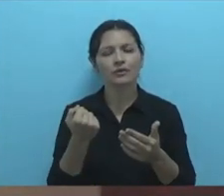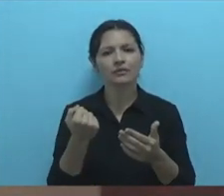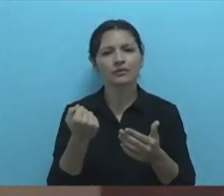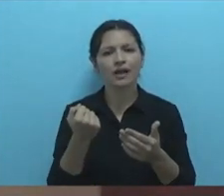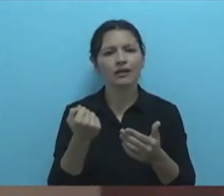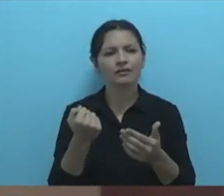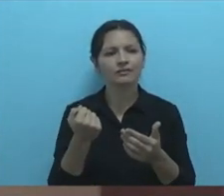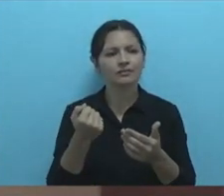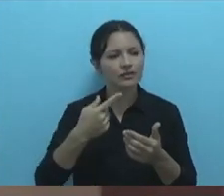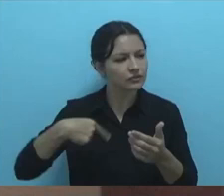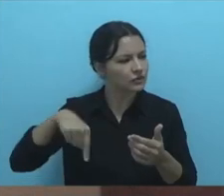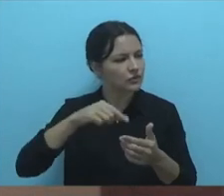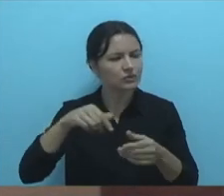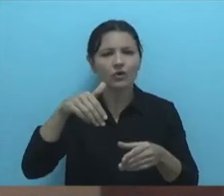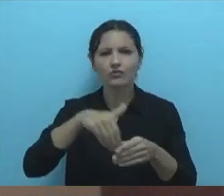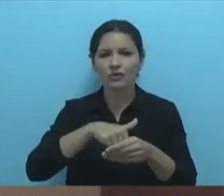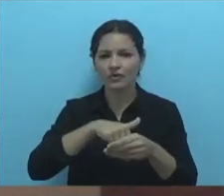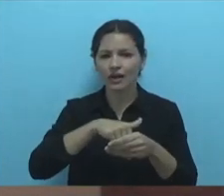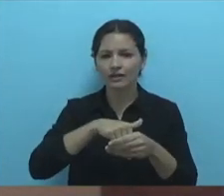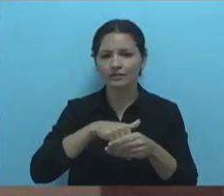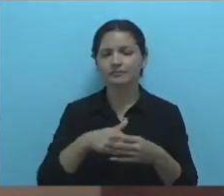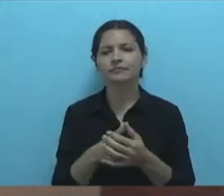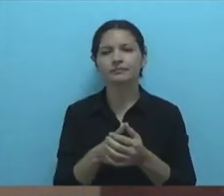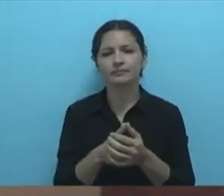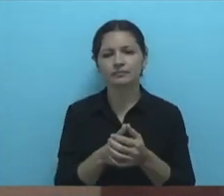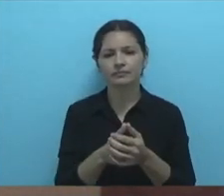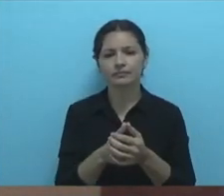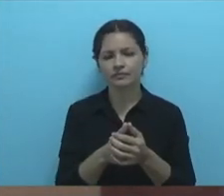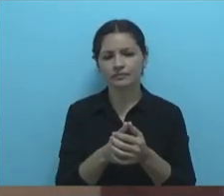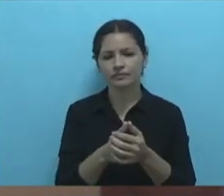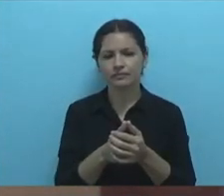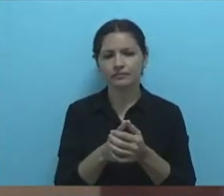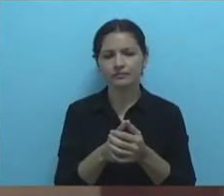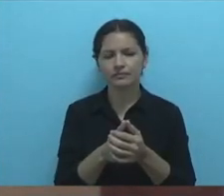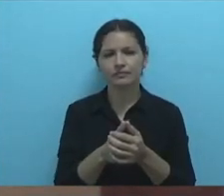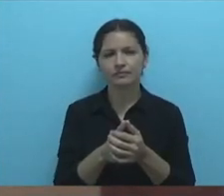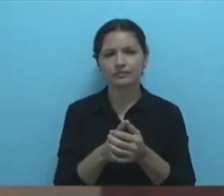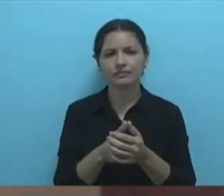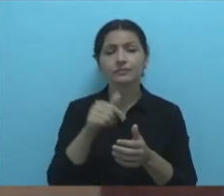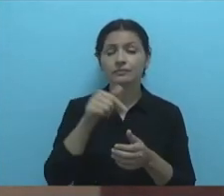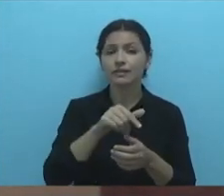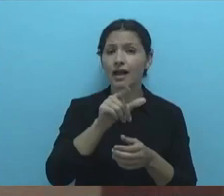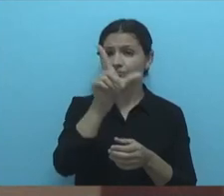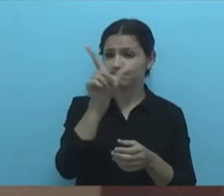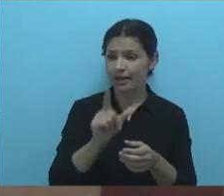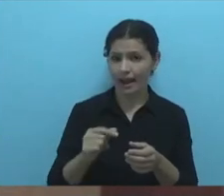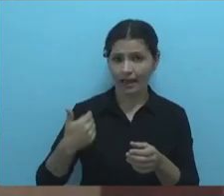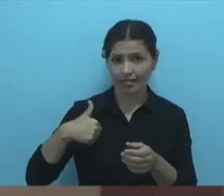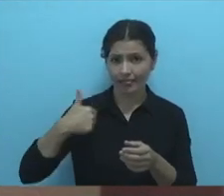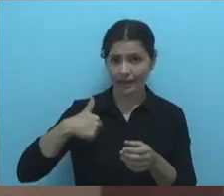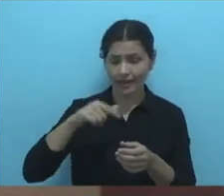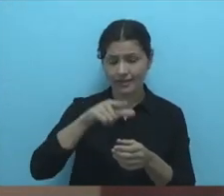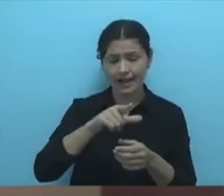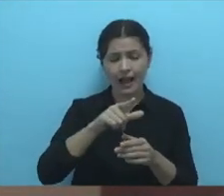todo el cuerpo de gran parte del cuerpo al menos porque en Argentina es 59 según la encuesta